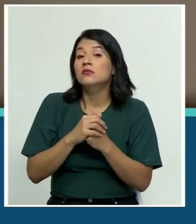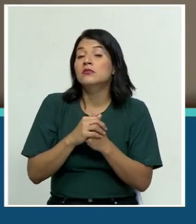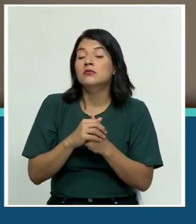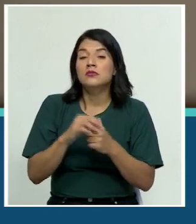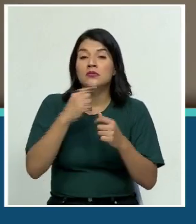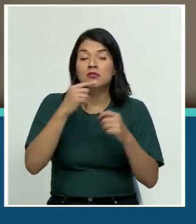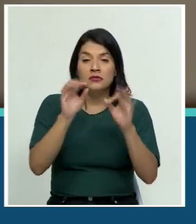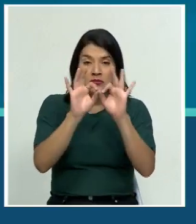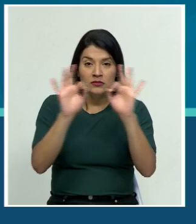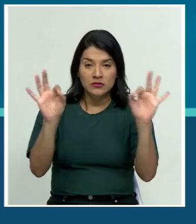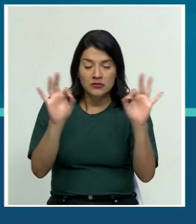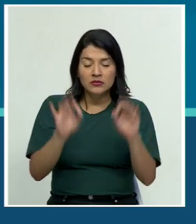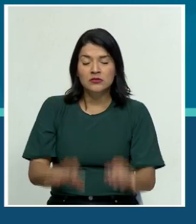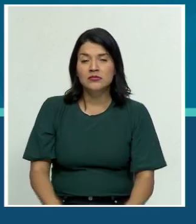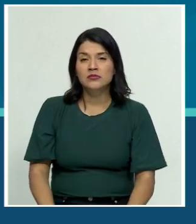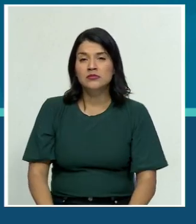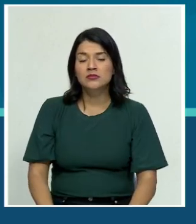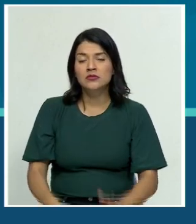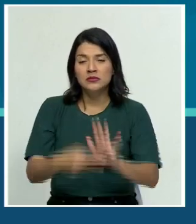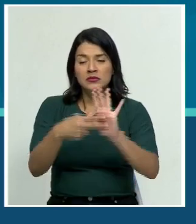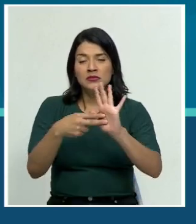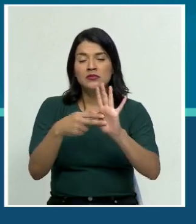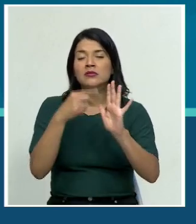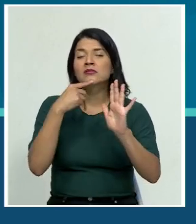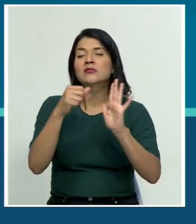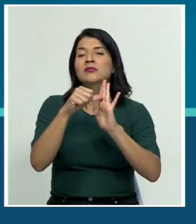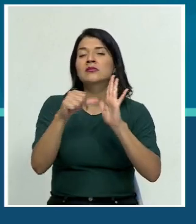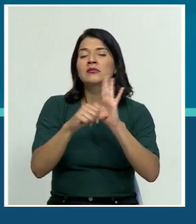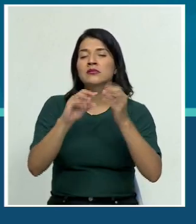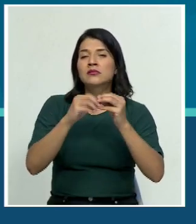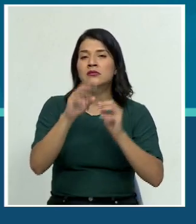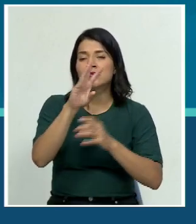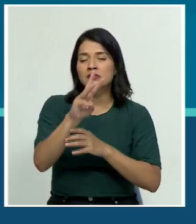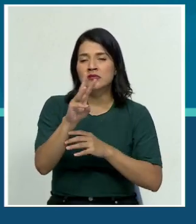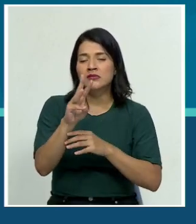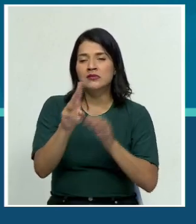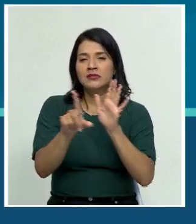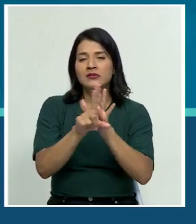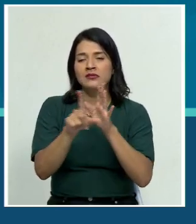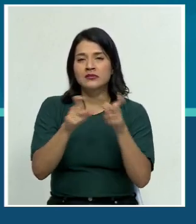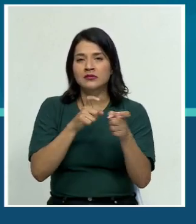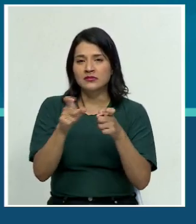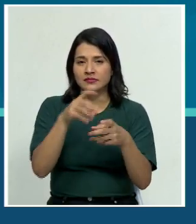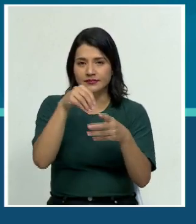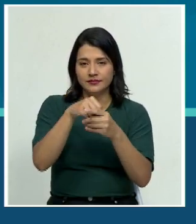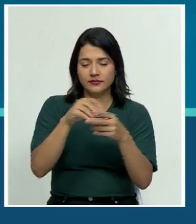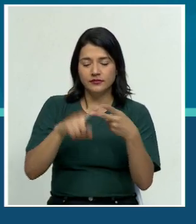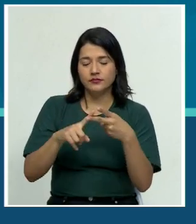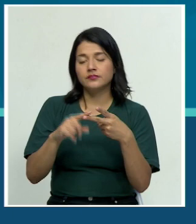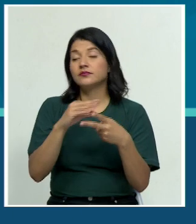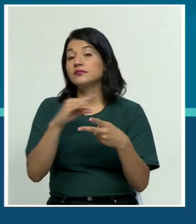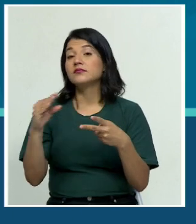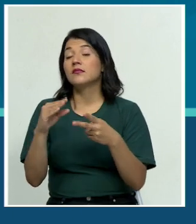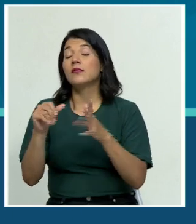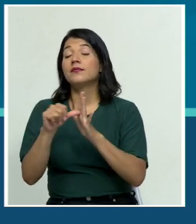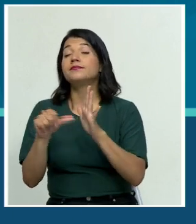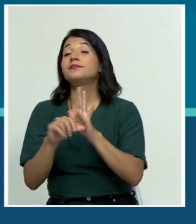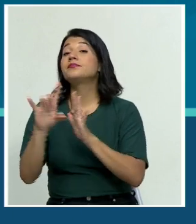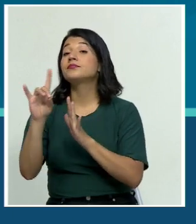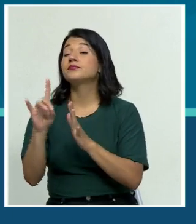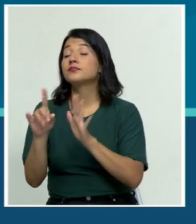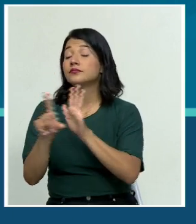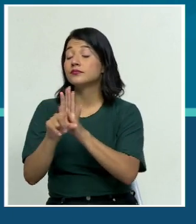que conforme a los artículos 6 de la Ley de Control Interno y el artículo 8 de la Ley contra la Corrupción